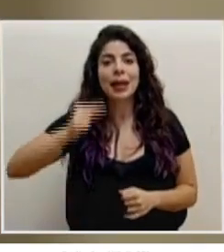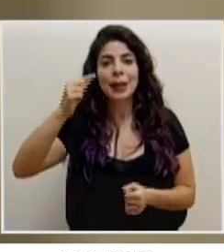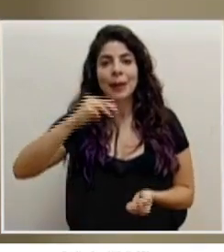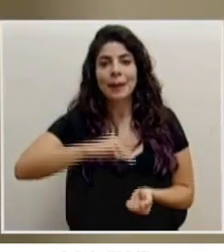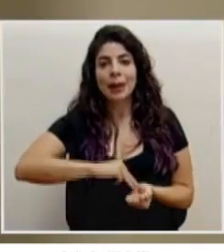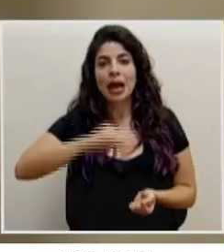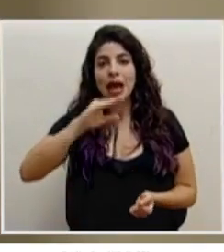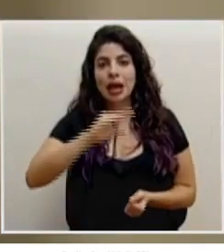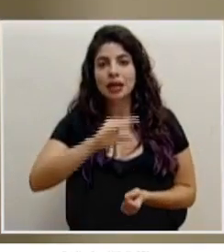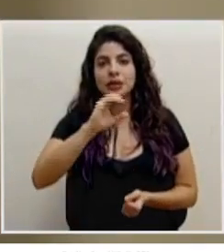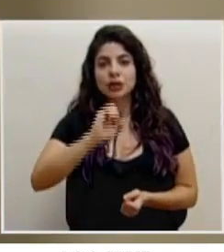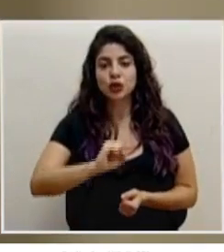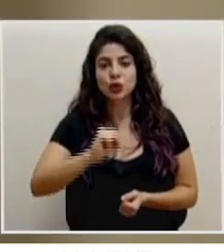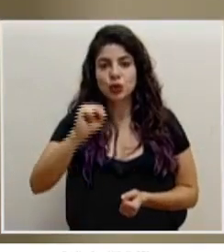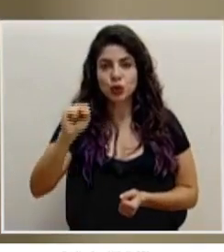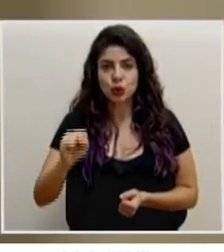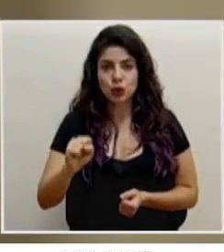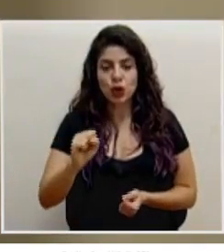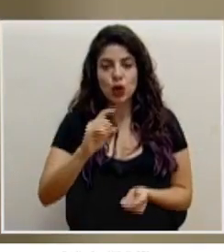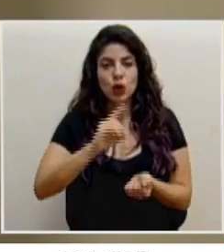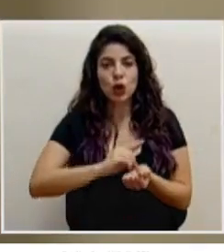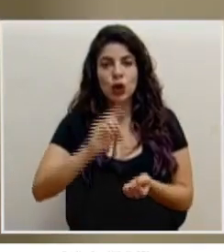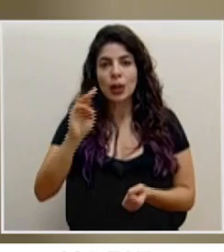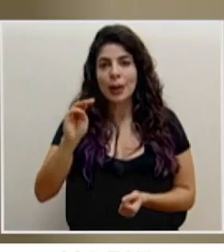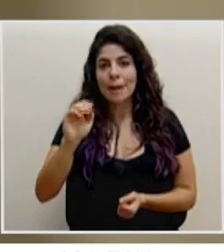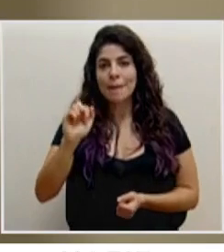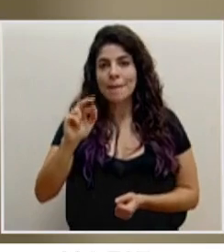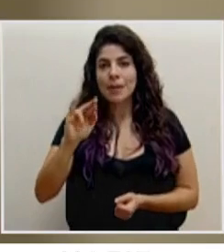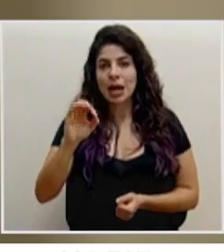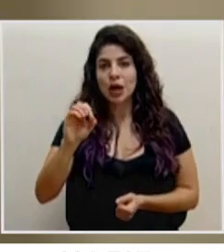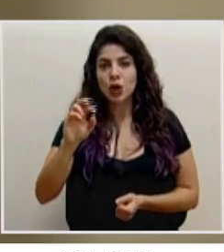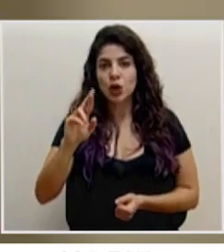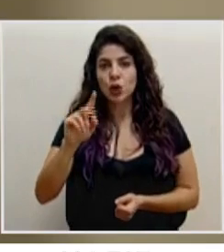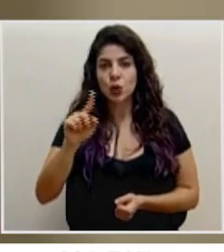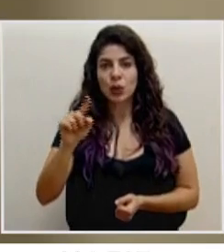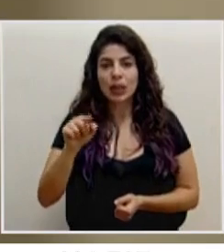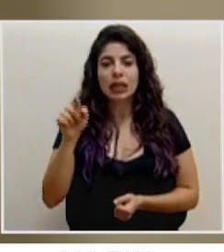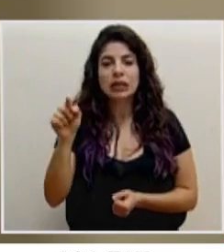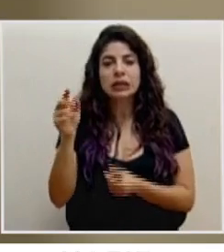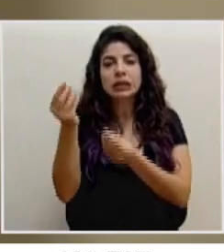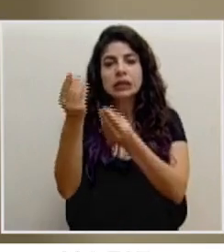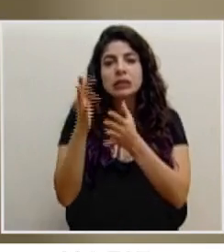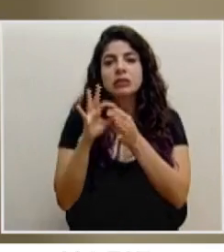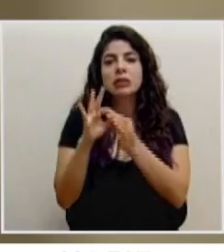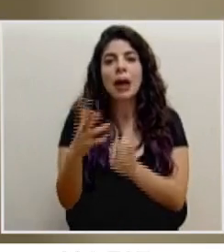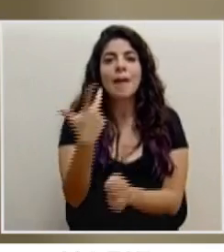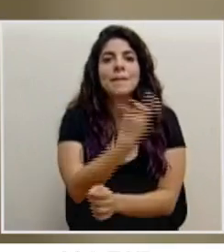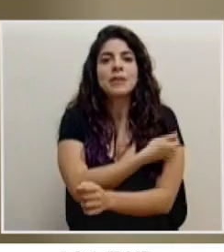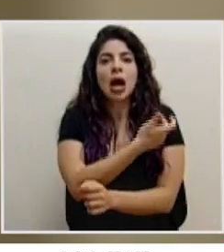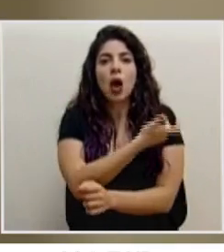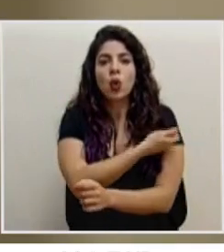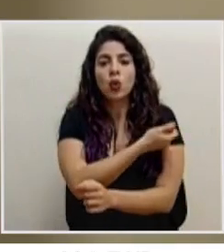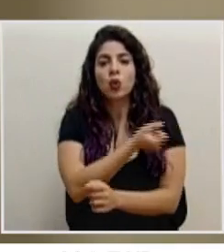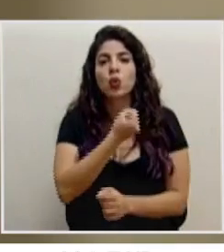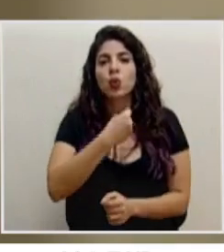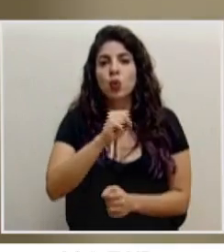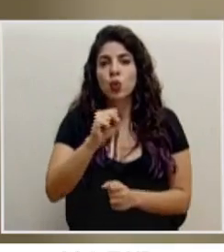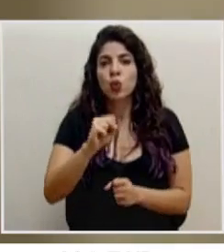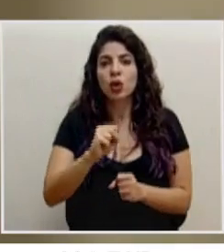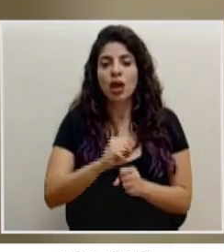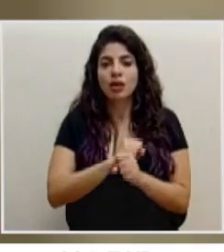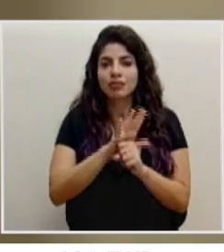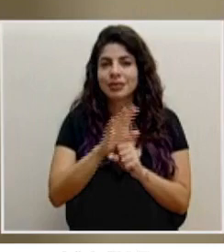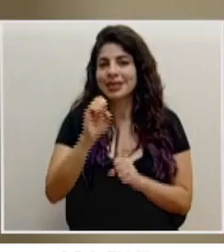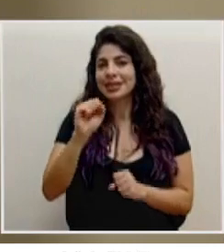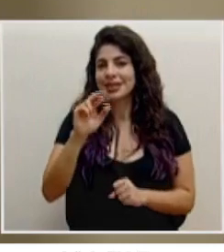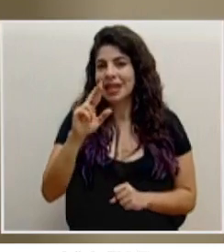médico de la Caja Costarricense de Seguro Social, el doctor Mario Ruiz, quien nos dará el corte de vacunas contra el SARS-CoV-2 y